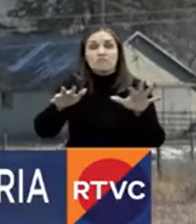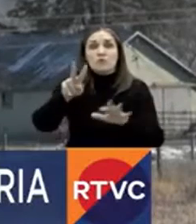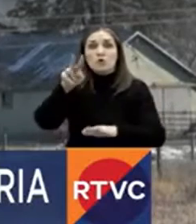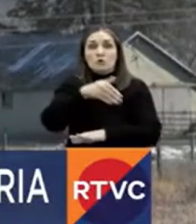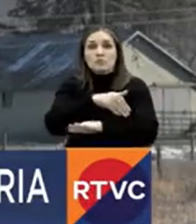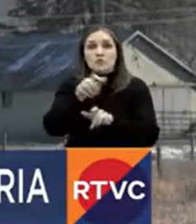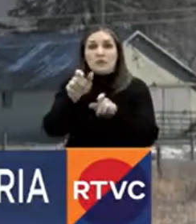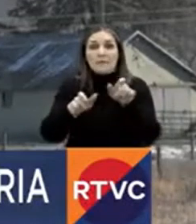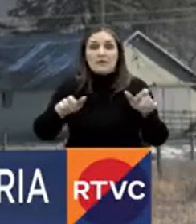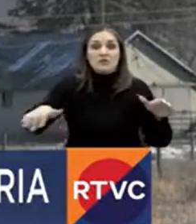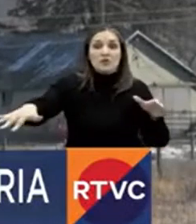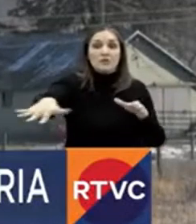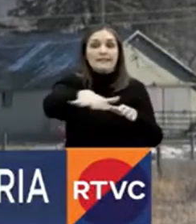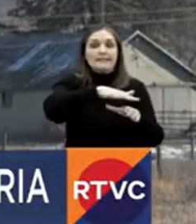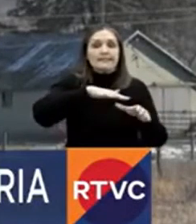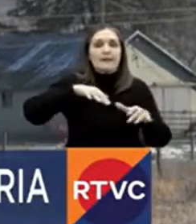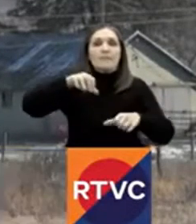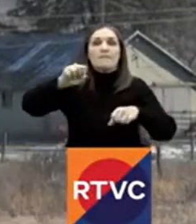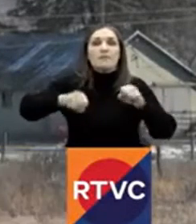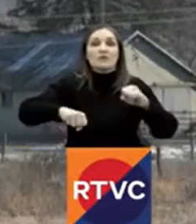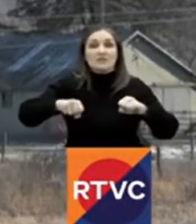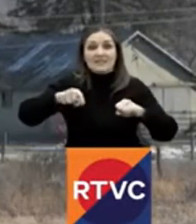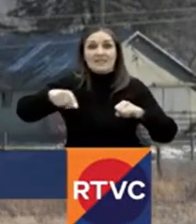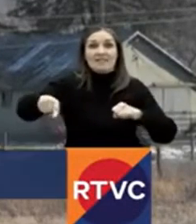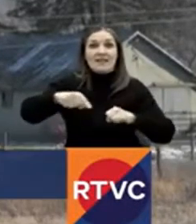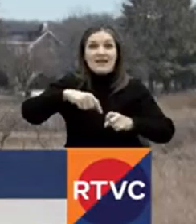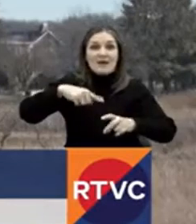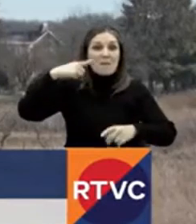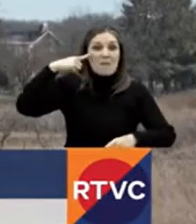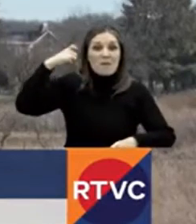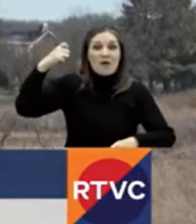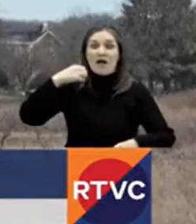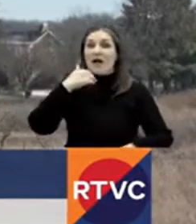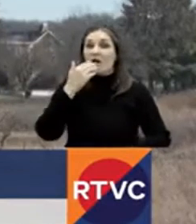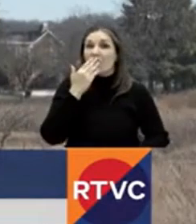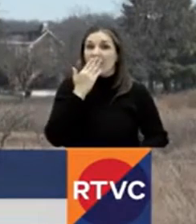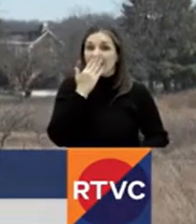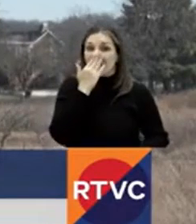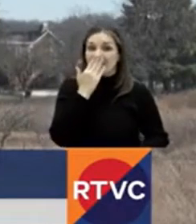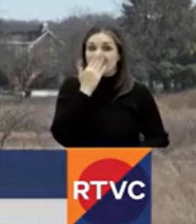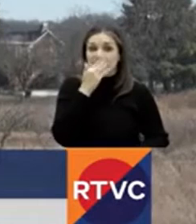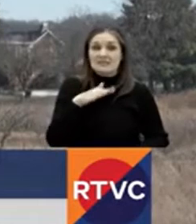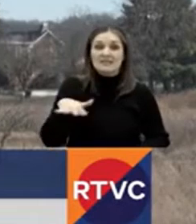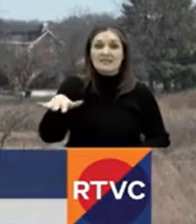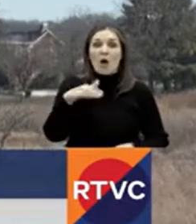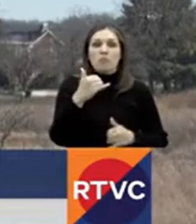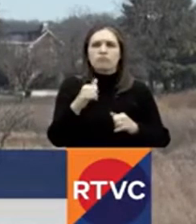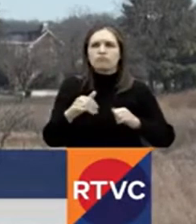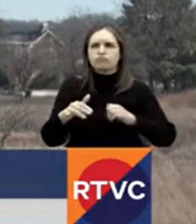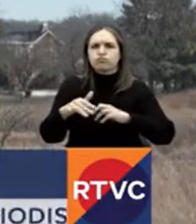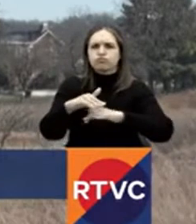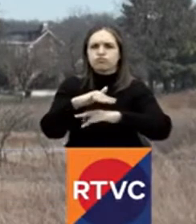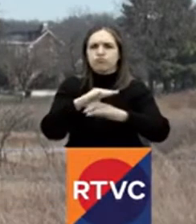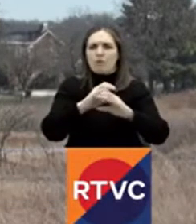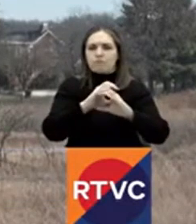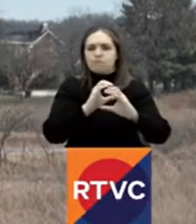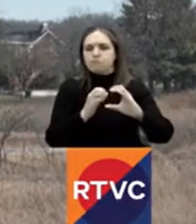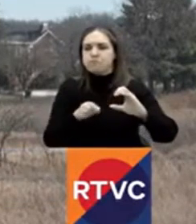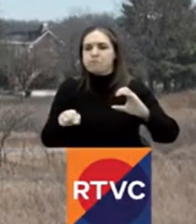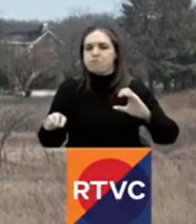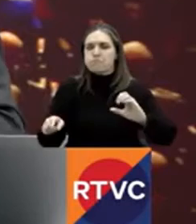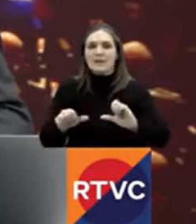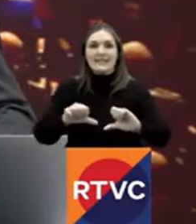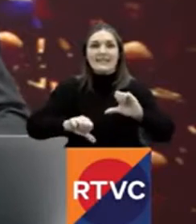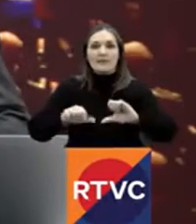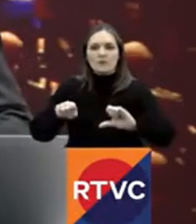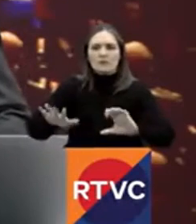son el rango de evacuación estimado por el riesgo de escapes de gas por la presencia de acrilato de butilo y otros productos